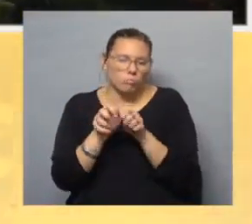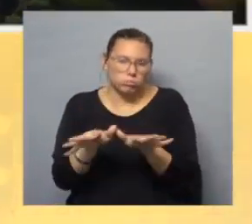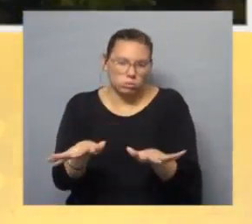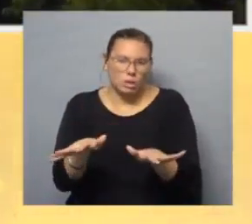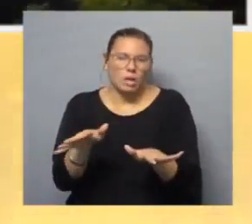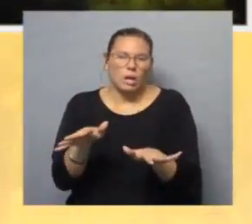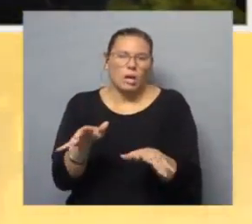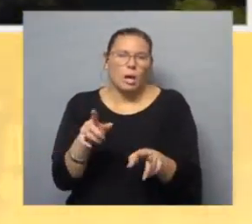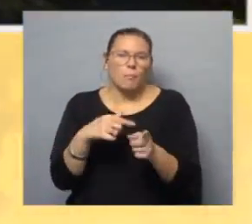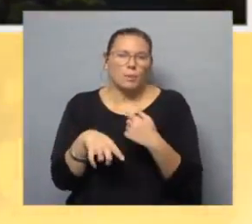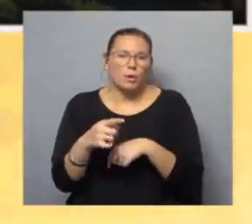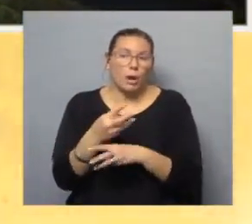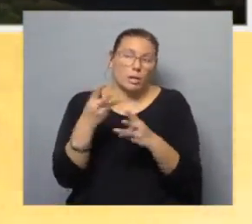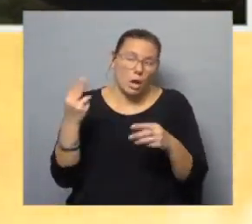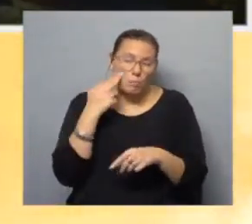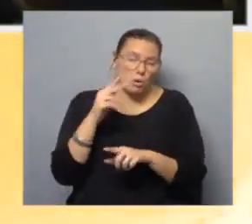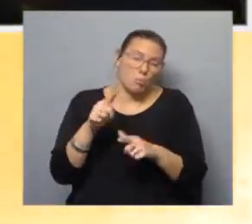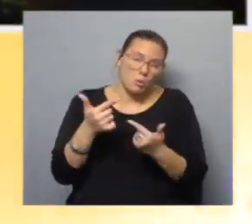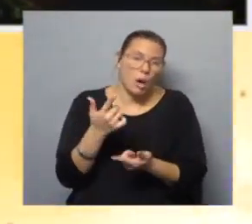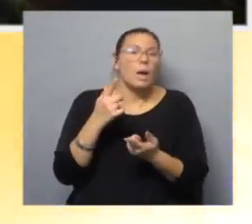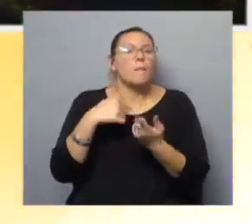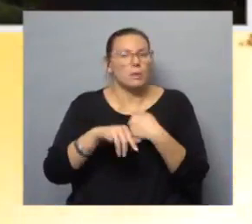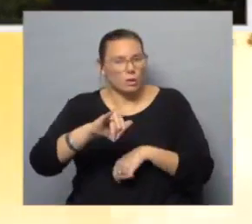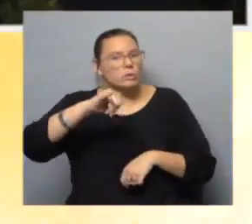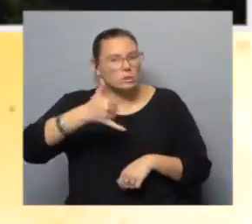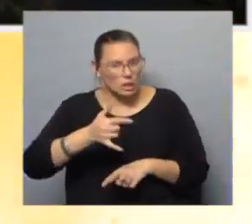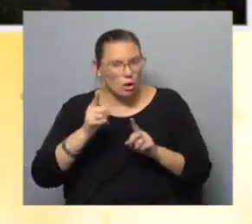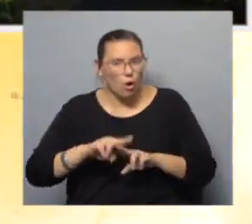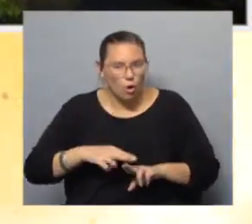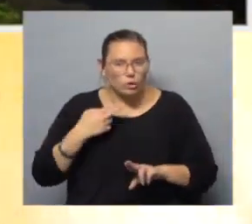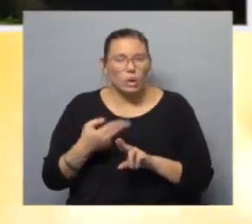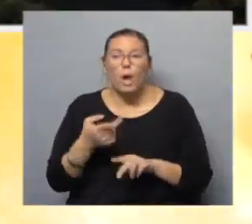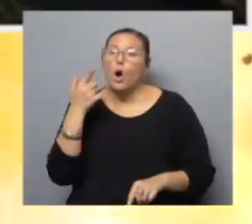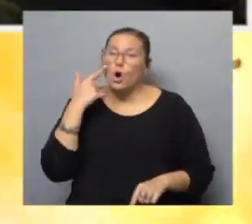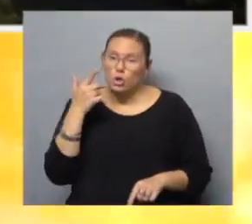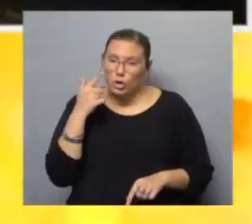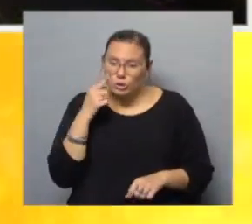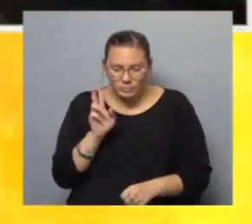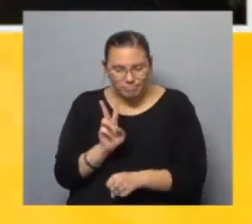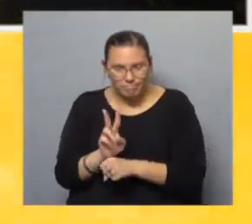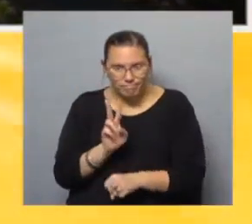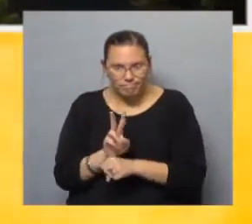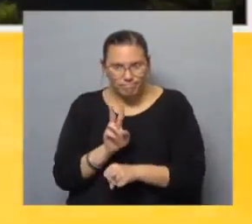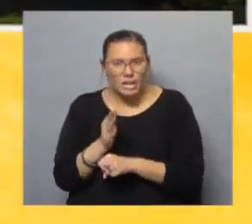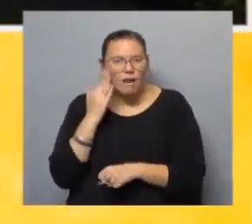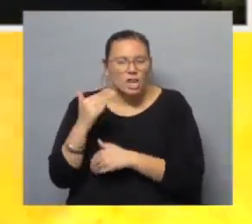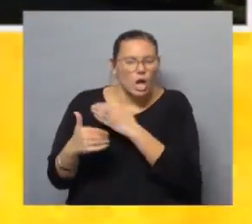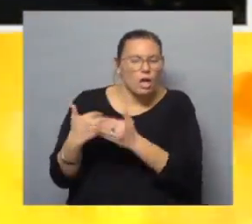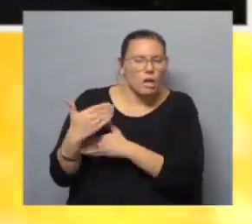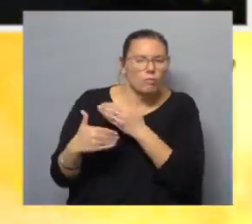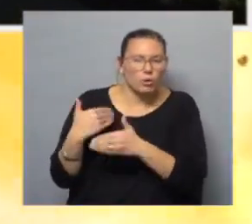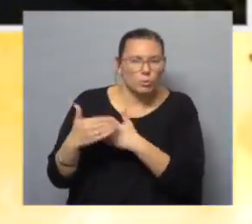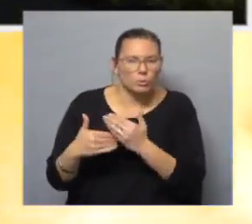en general no tenemos mucho problema. Ahora sí, tenemos que, de vuelta, conocer, monitorear y ver cómo evolucionan